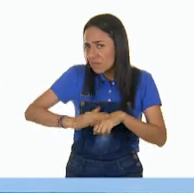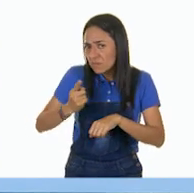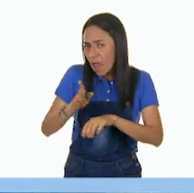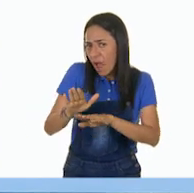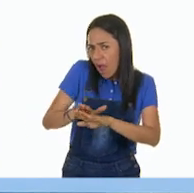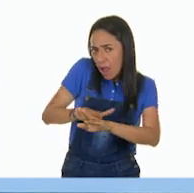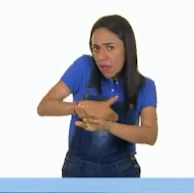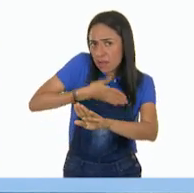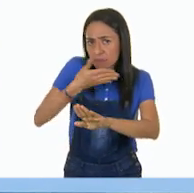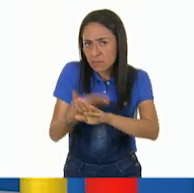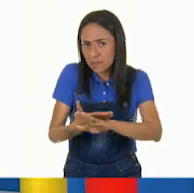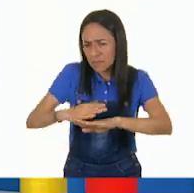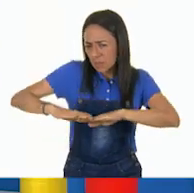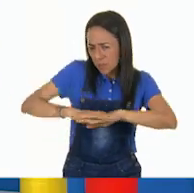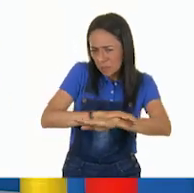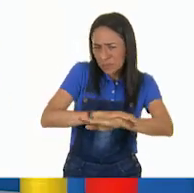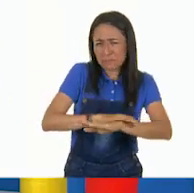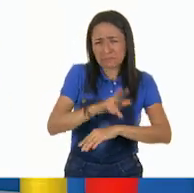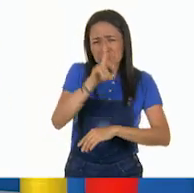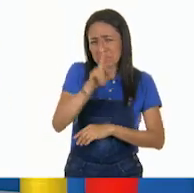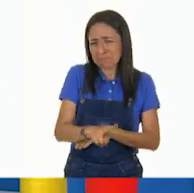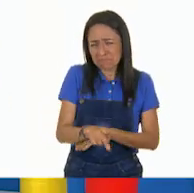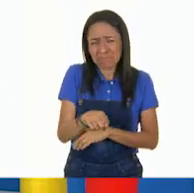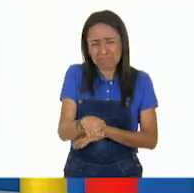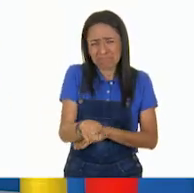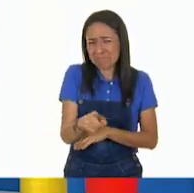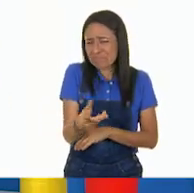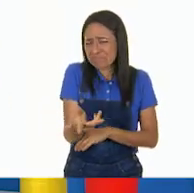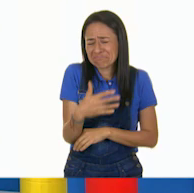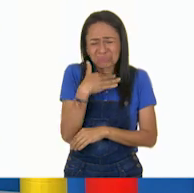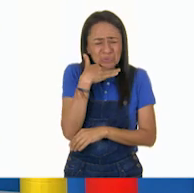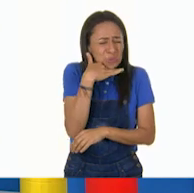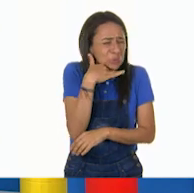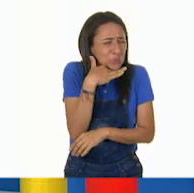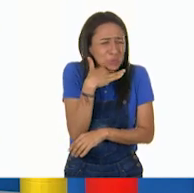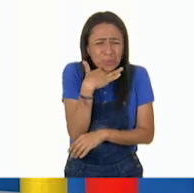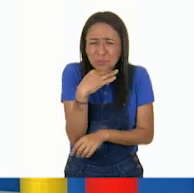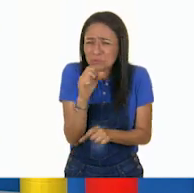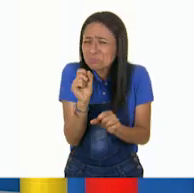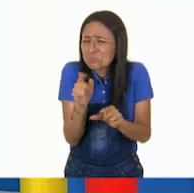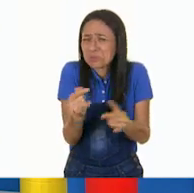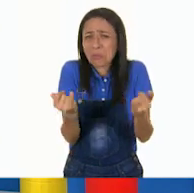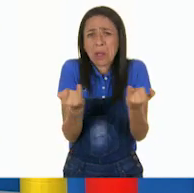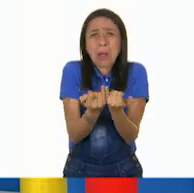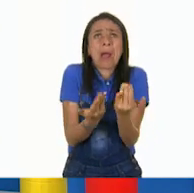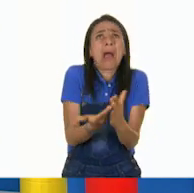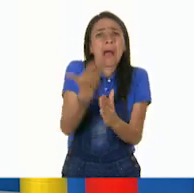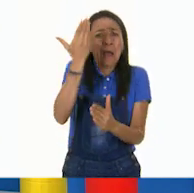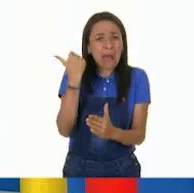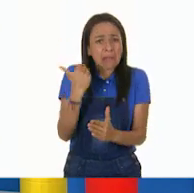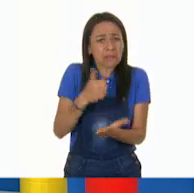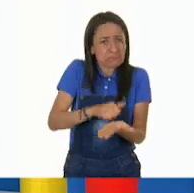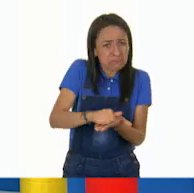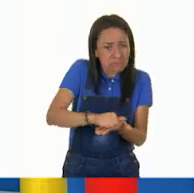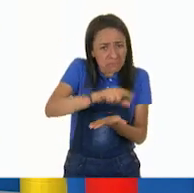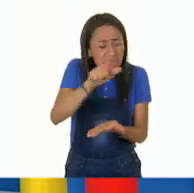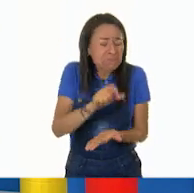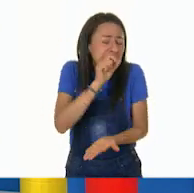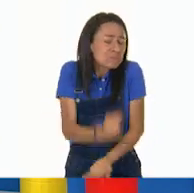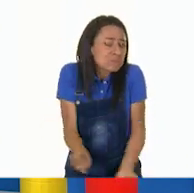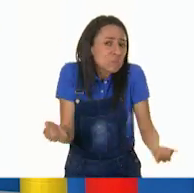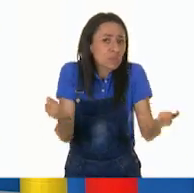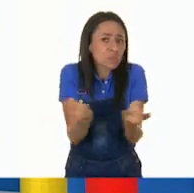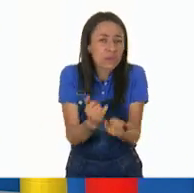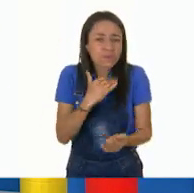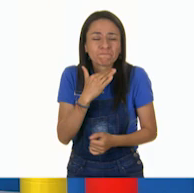como mejores como los echamos hay niñas y niños nosotros tenemos